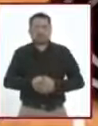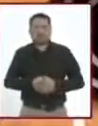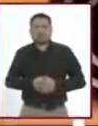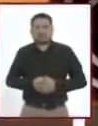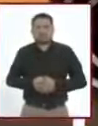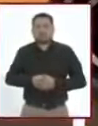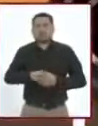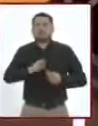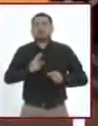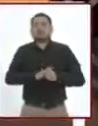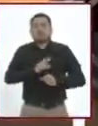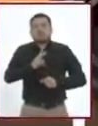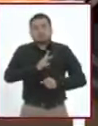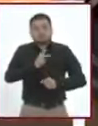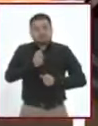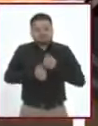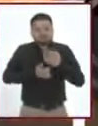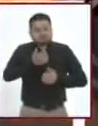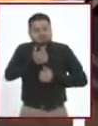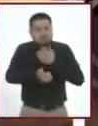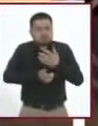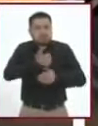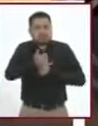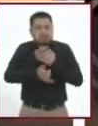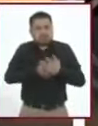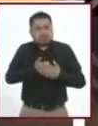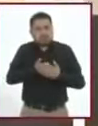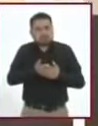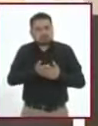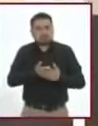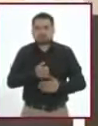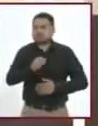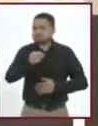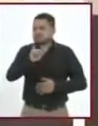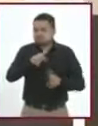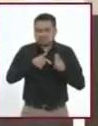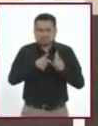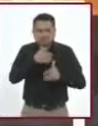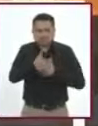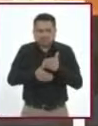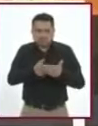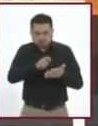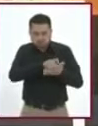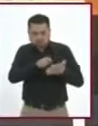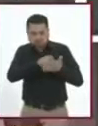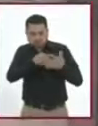Por medio de exposiciones orales, claro. Siguiendo un guión.